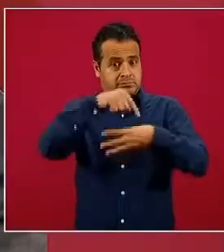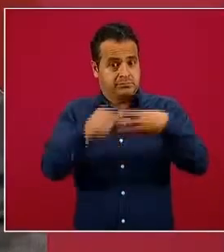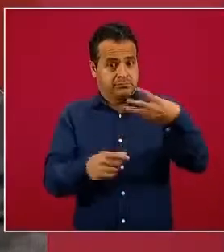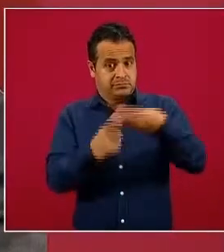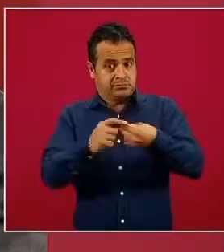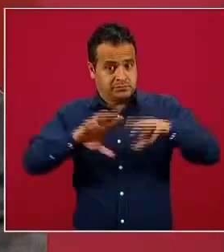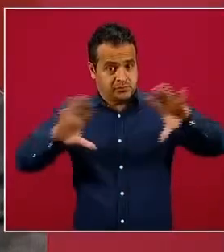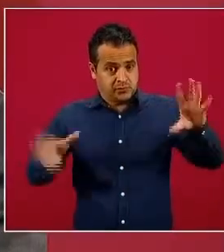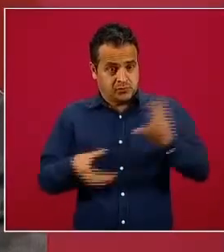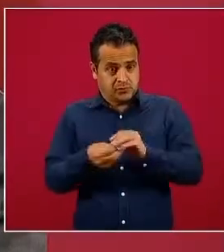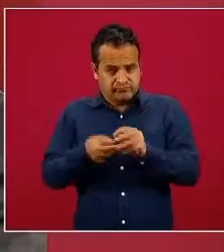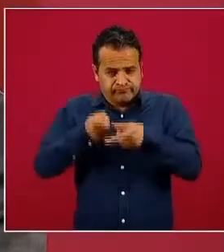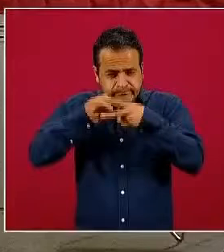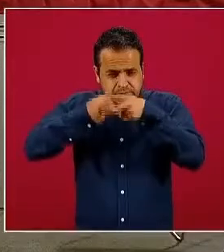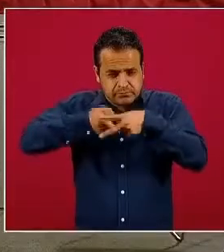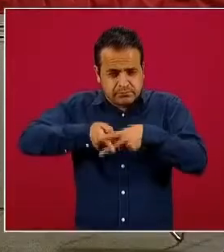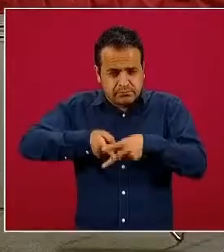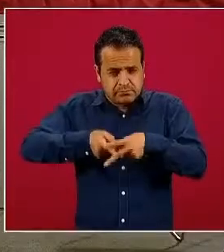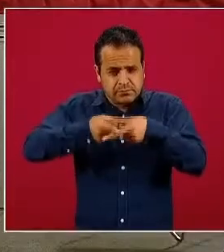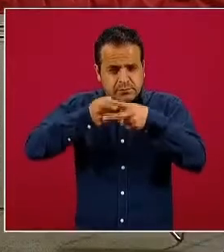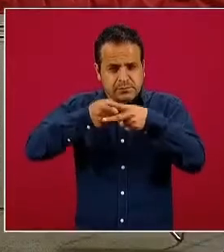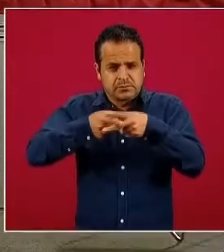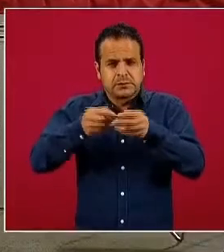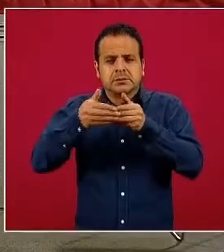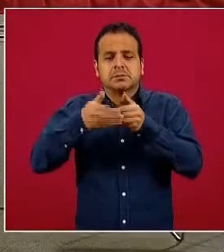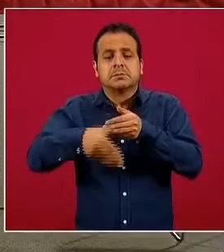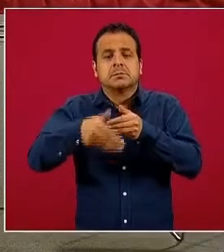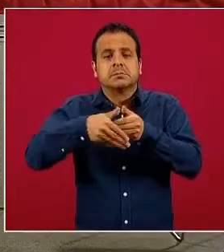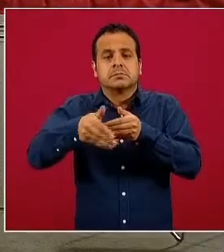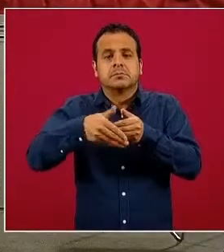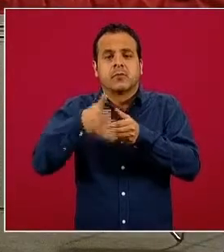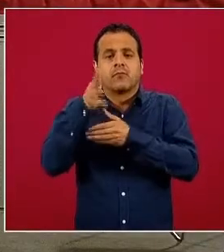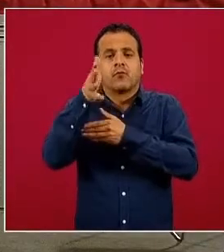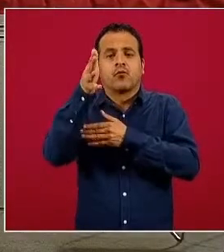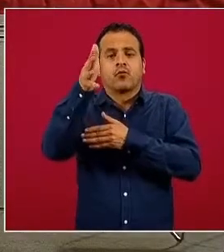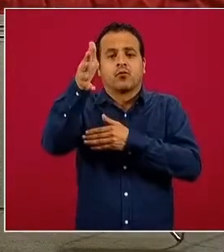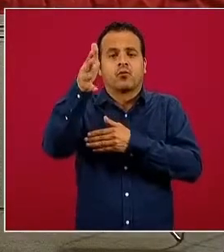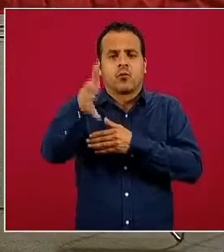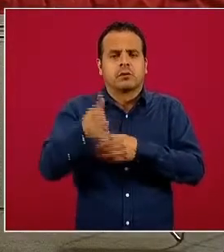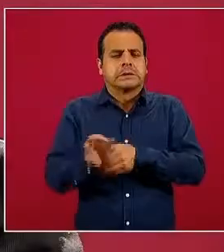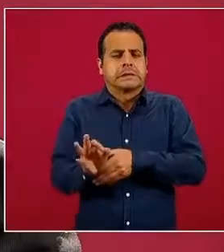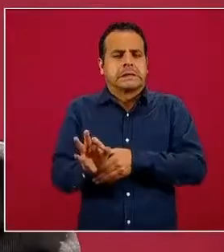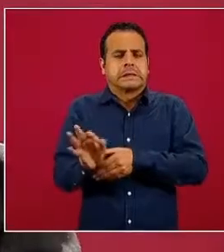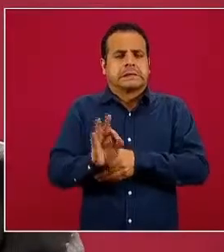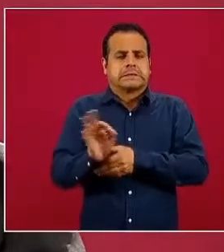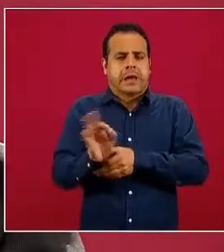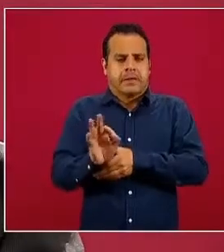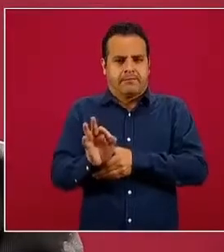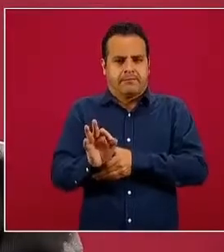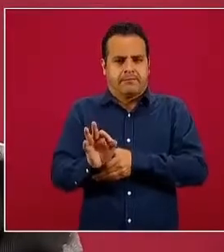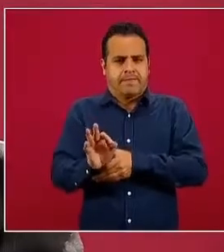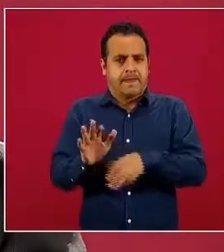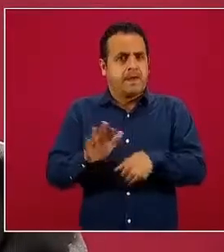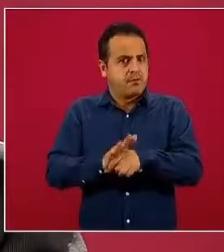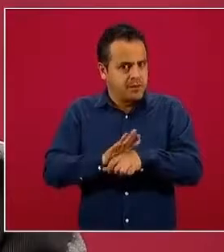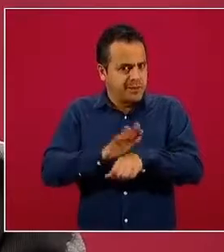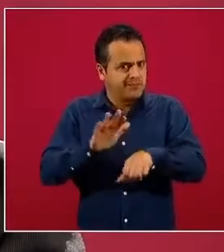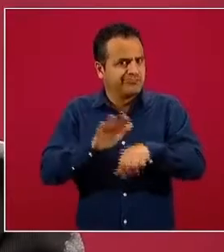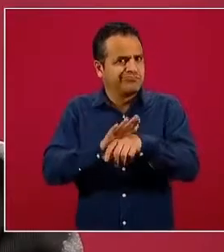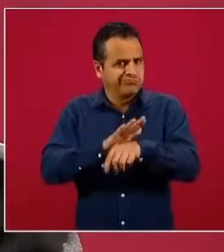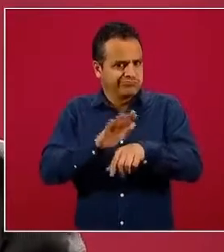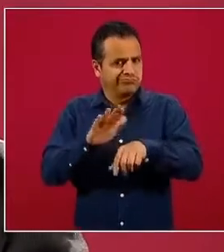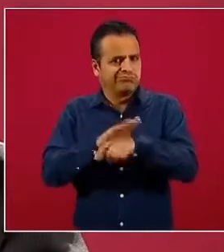modelos matemáticos de predicción o proyección es múltiple, pero en términos generales es